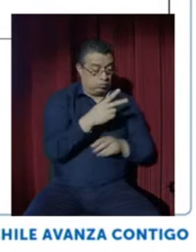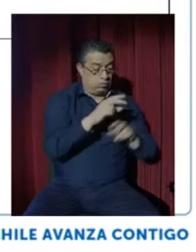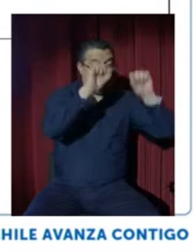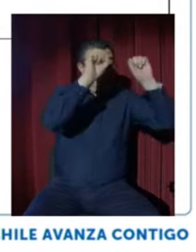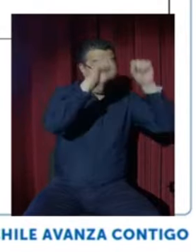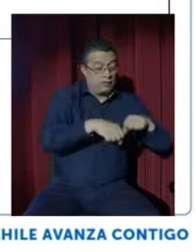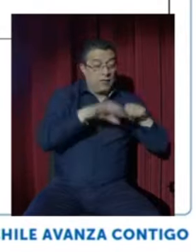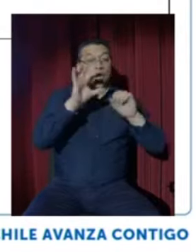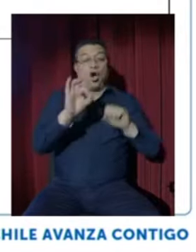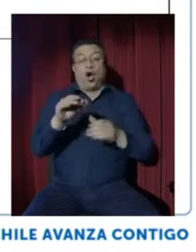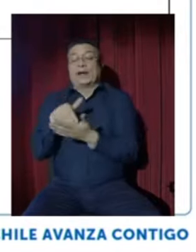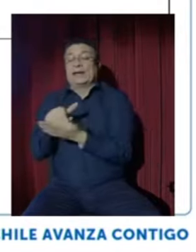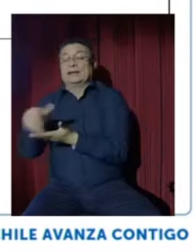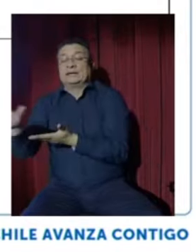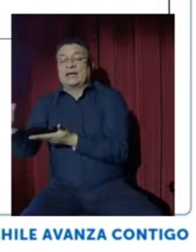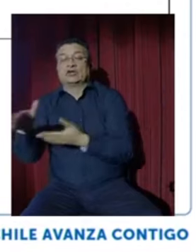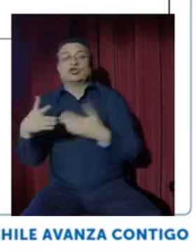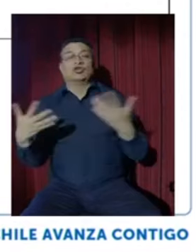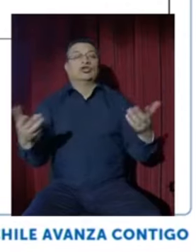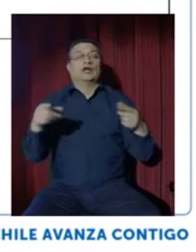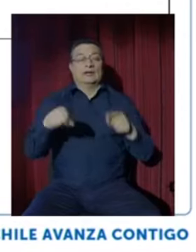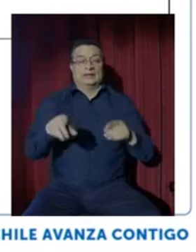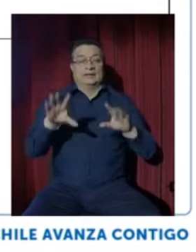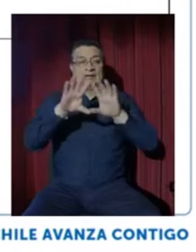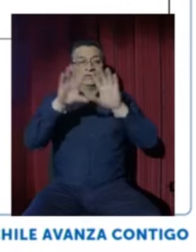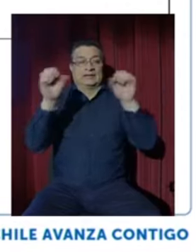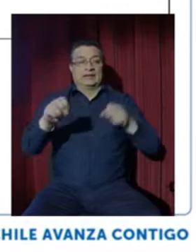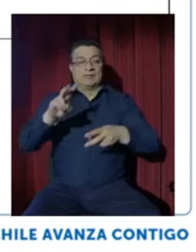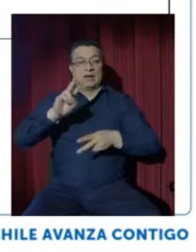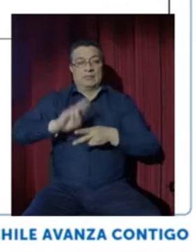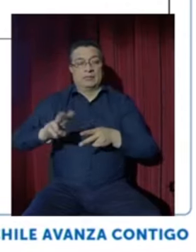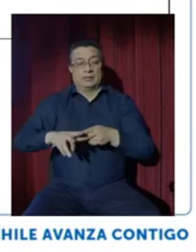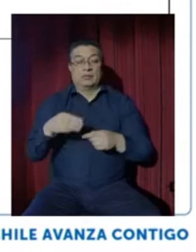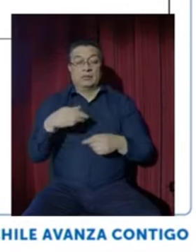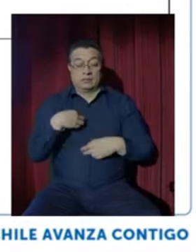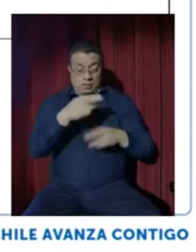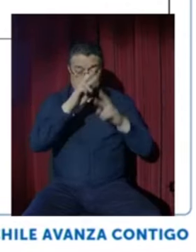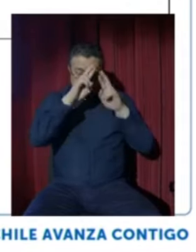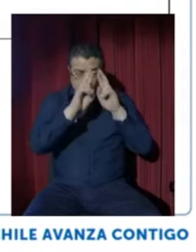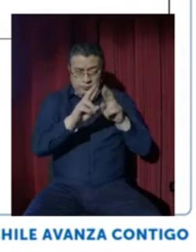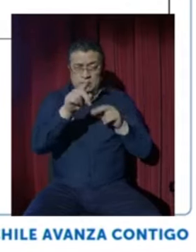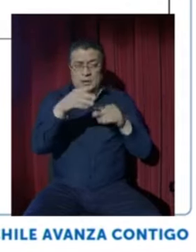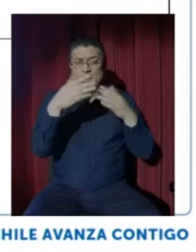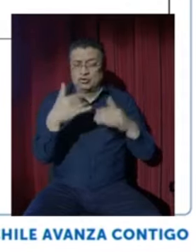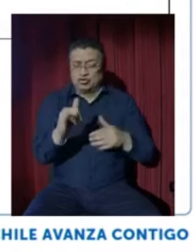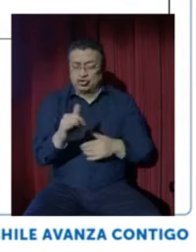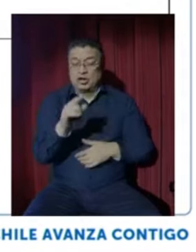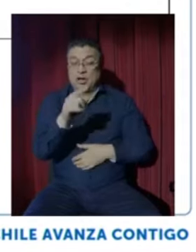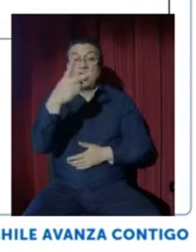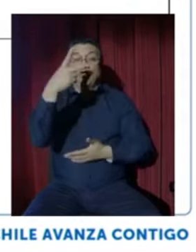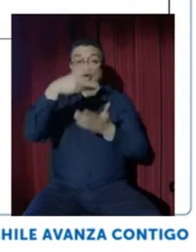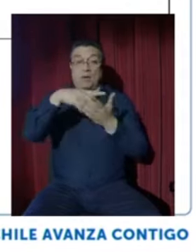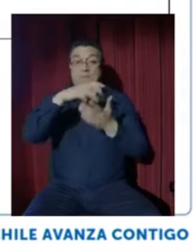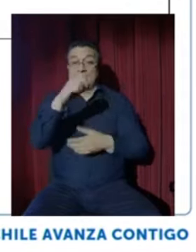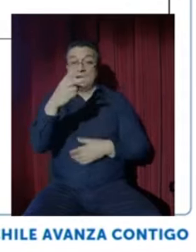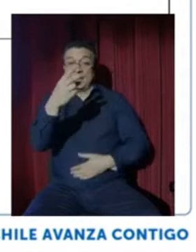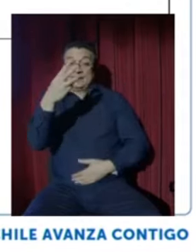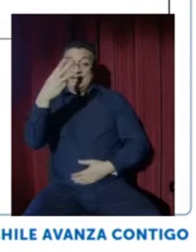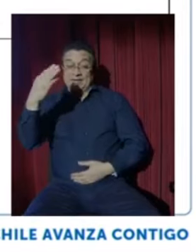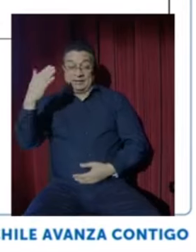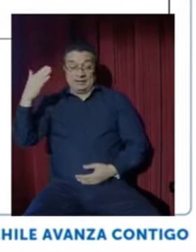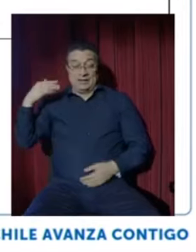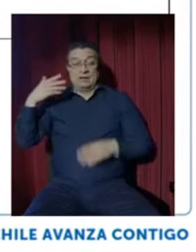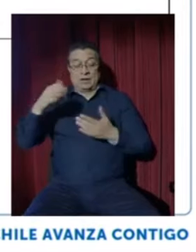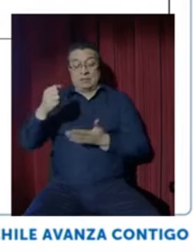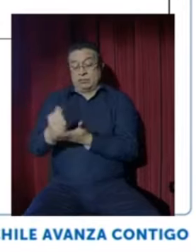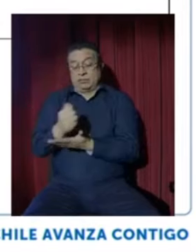manejo que se hace en en estos ecosistemas y quiero destacar que durante el año 2023 se tramitaron